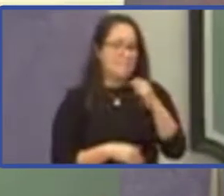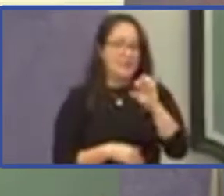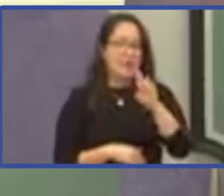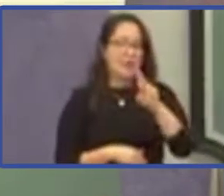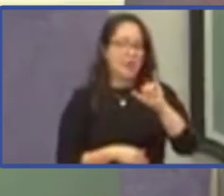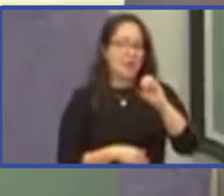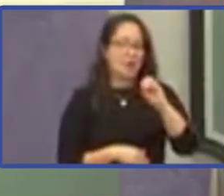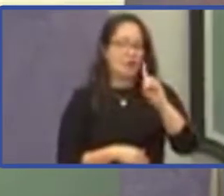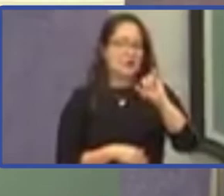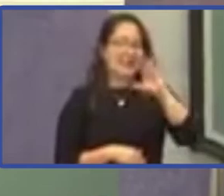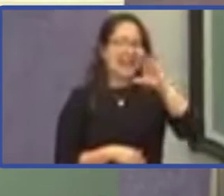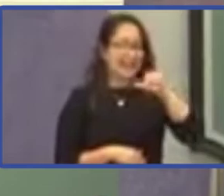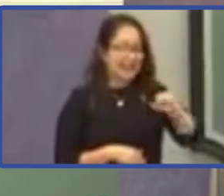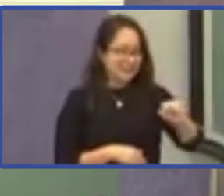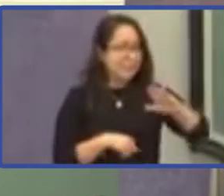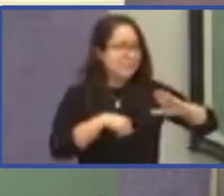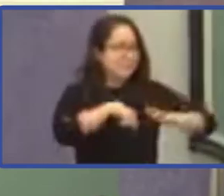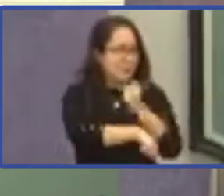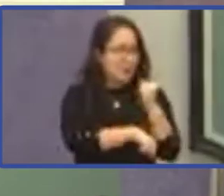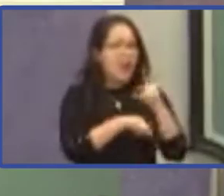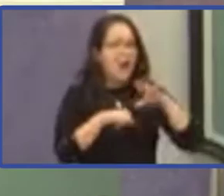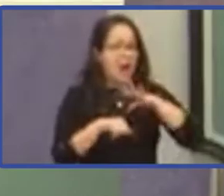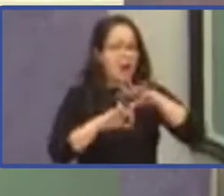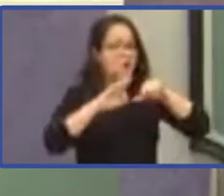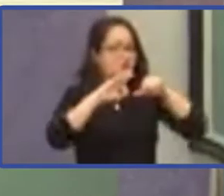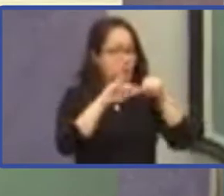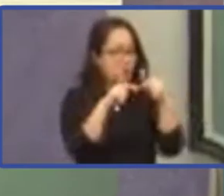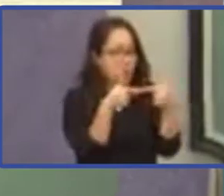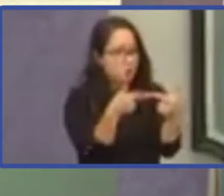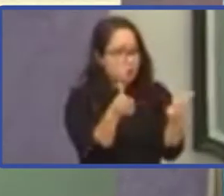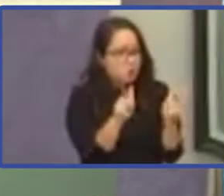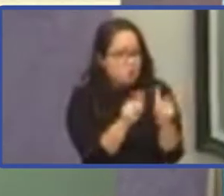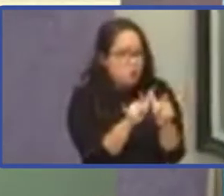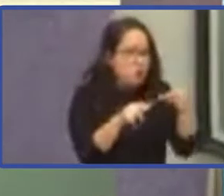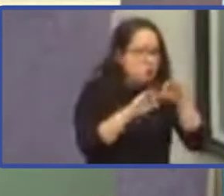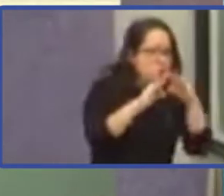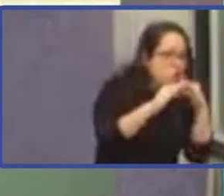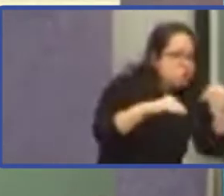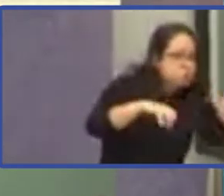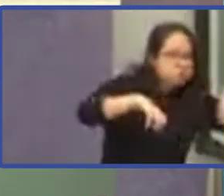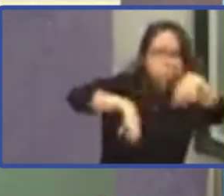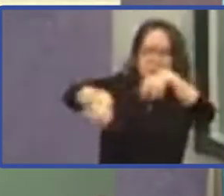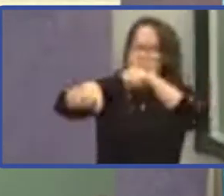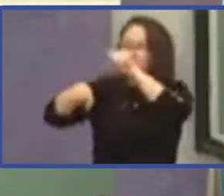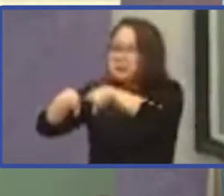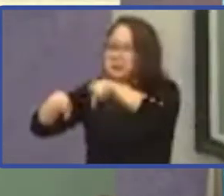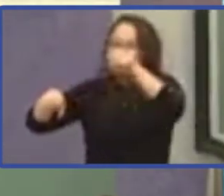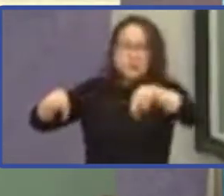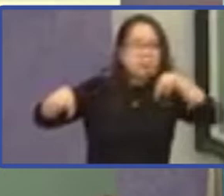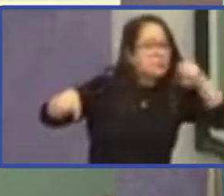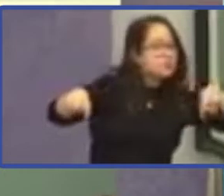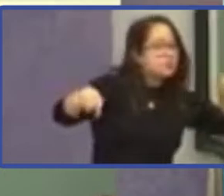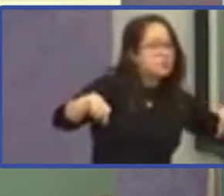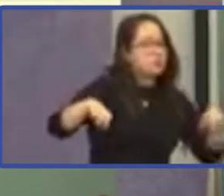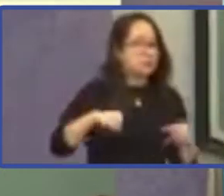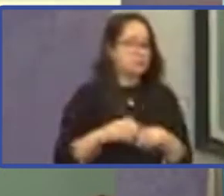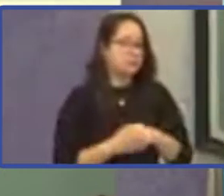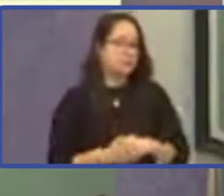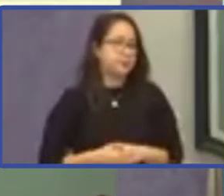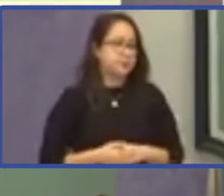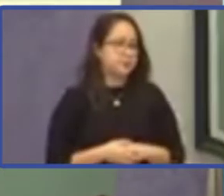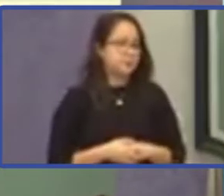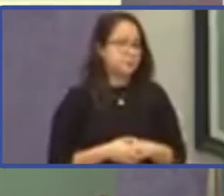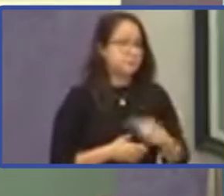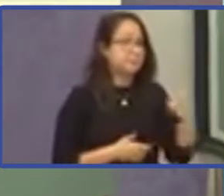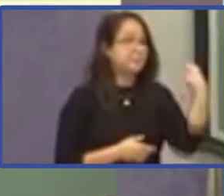hay grupos de figuras que se repiten una y otra vez siguiente por favor y fíjense